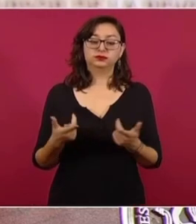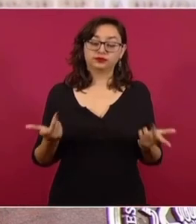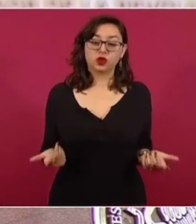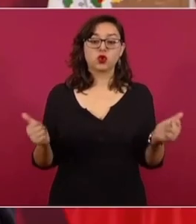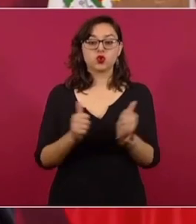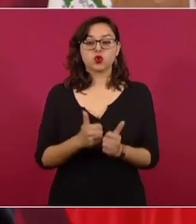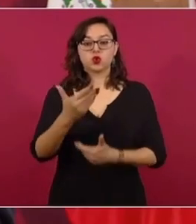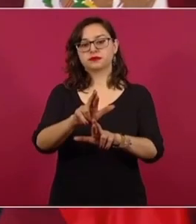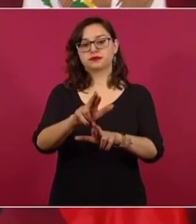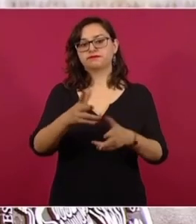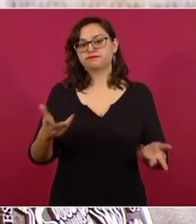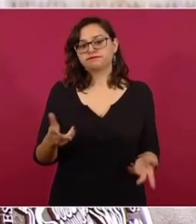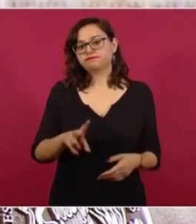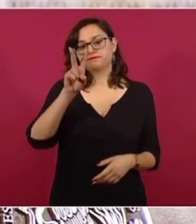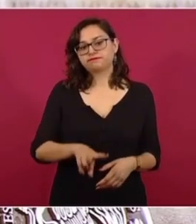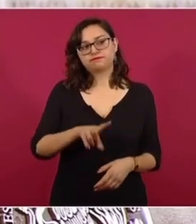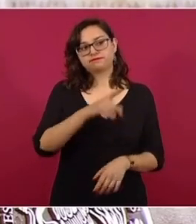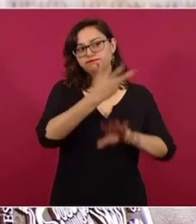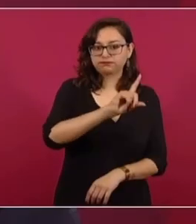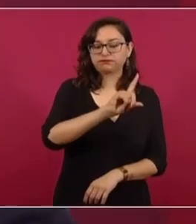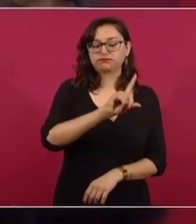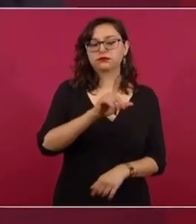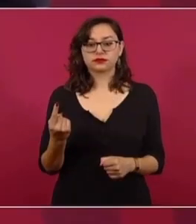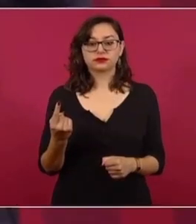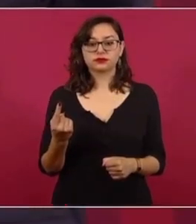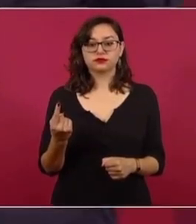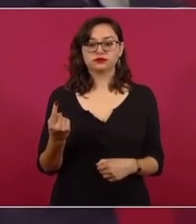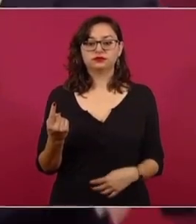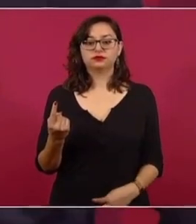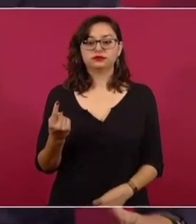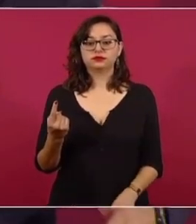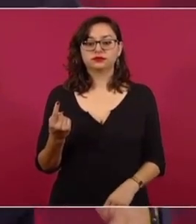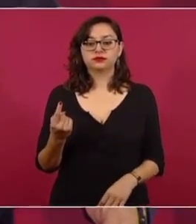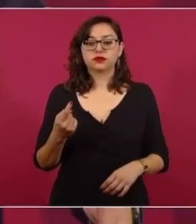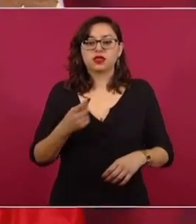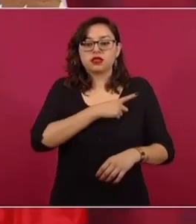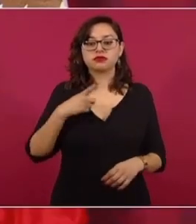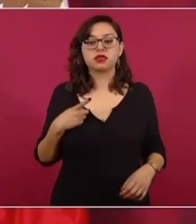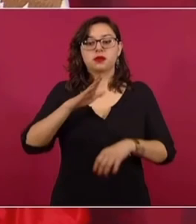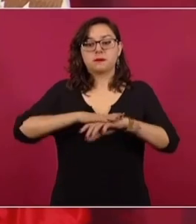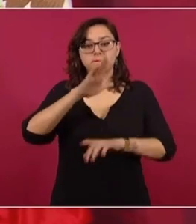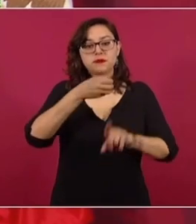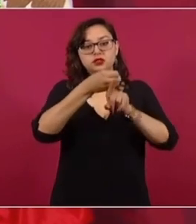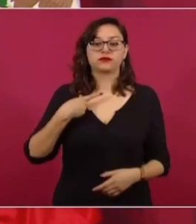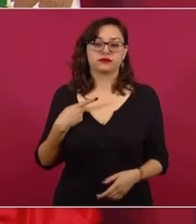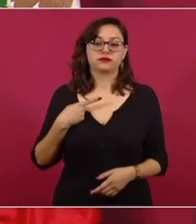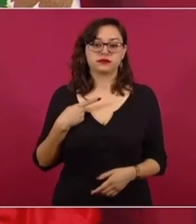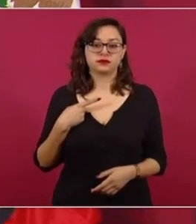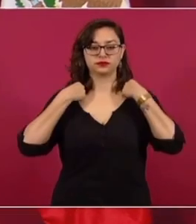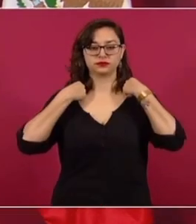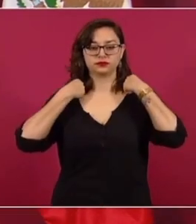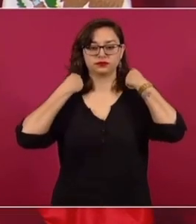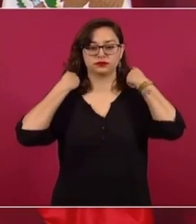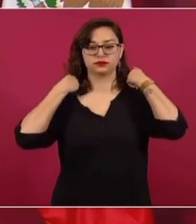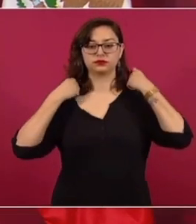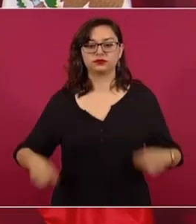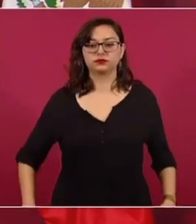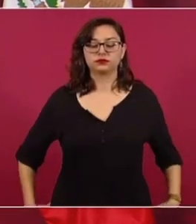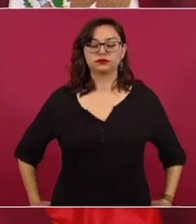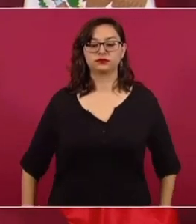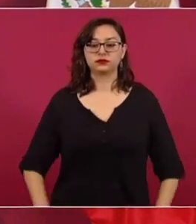respetuosamente nosotros recomendamos al gobierno de Estados Unidos, porque tiene que haber orden y confianza. Hay cosas que llevan a